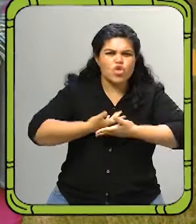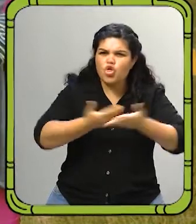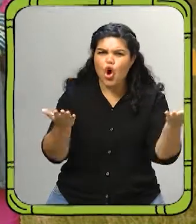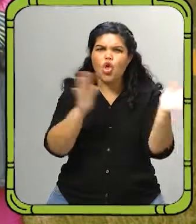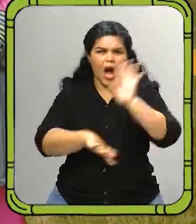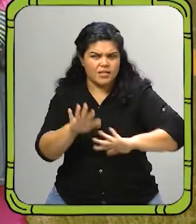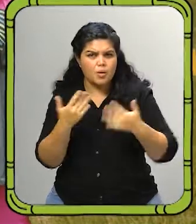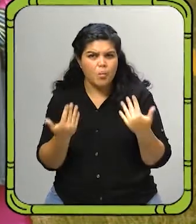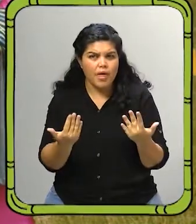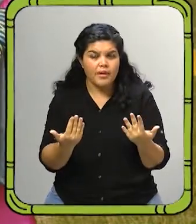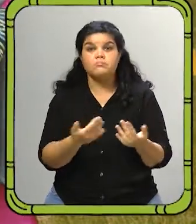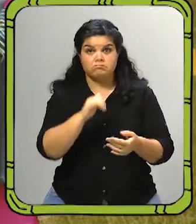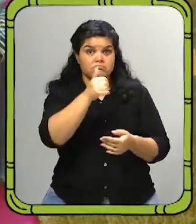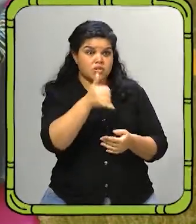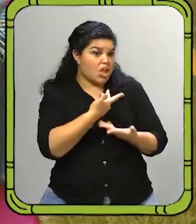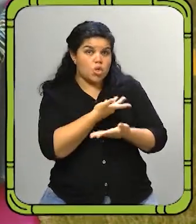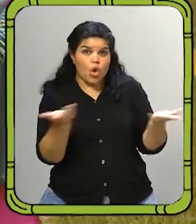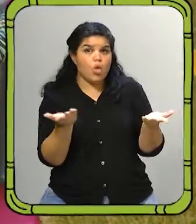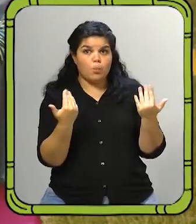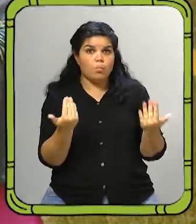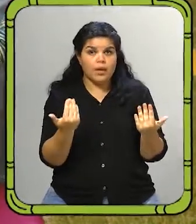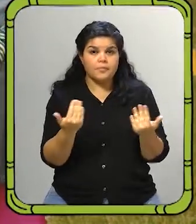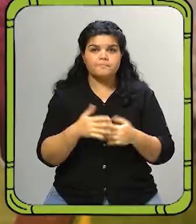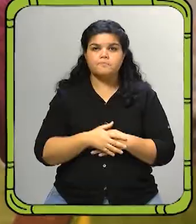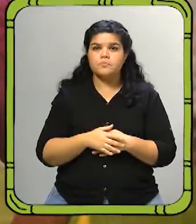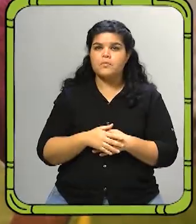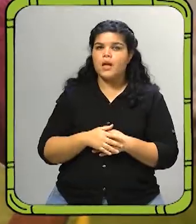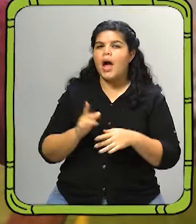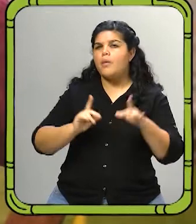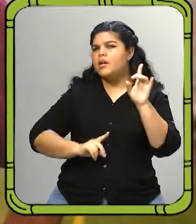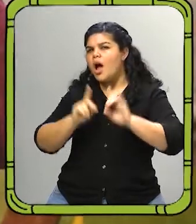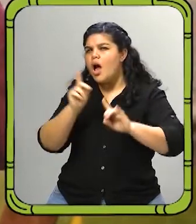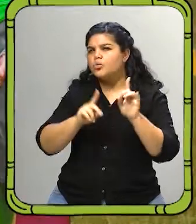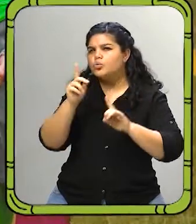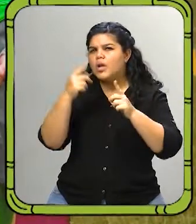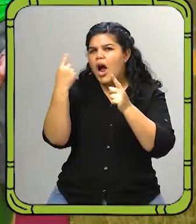todo. ¿Y tienen alguna cosita? Nosotros vimos que tenían algunos unas